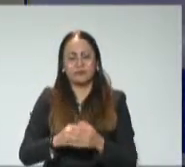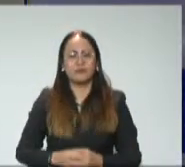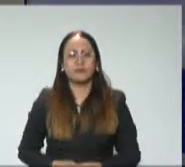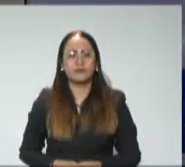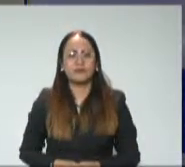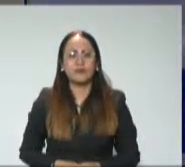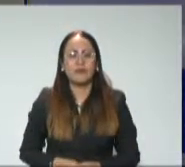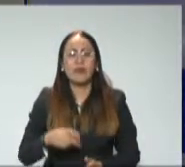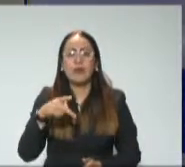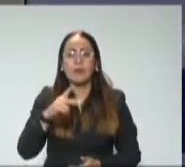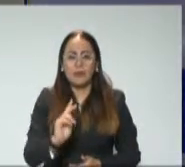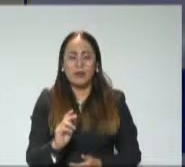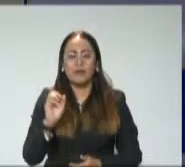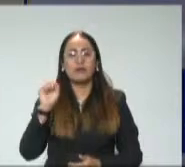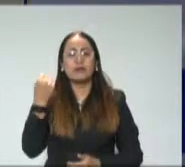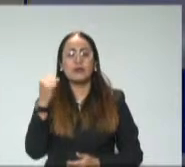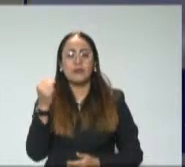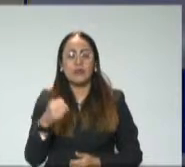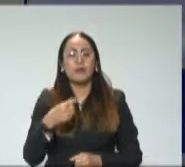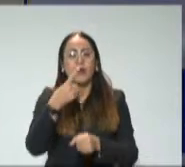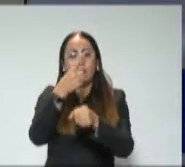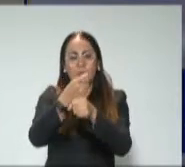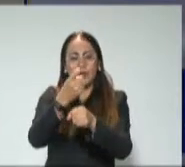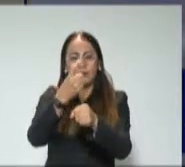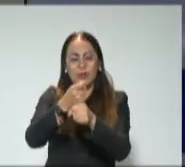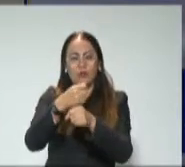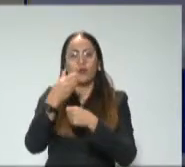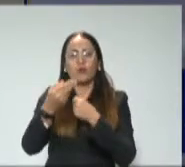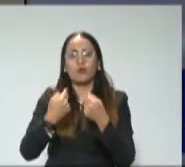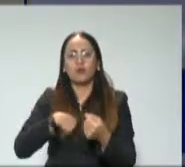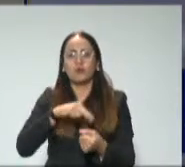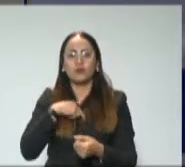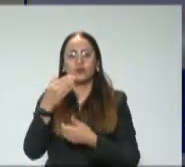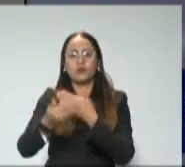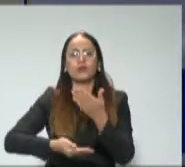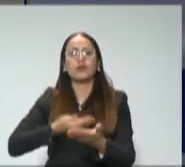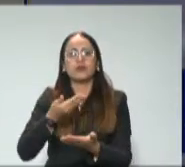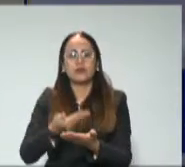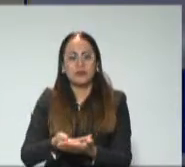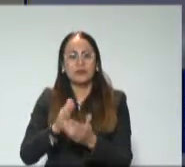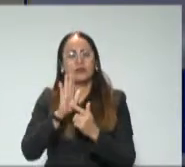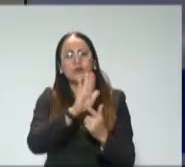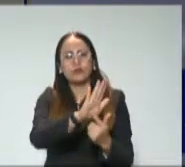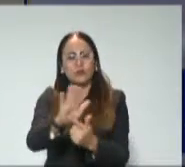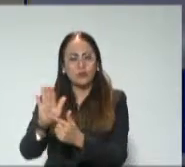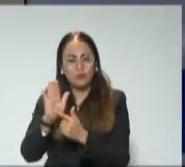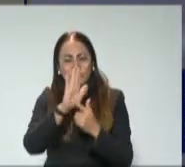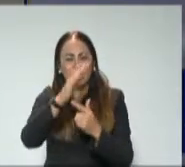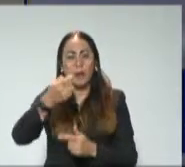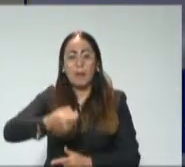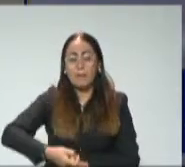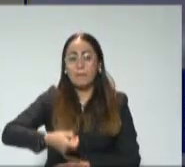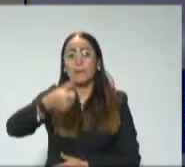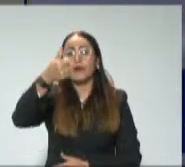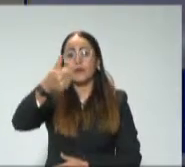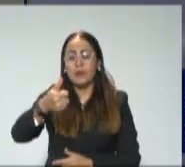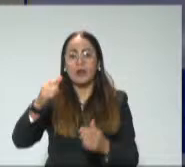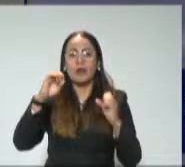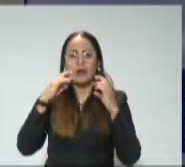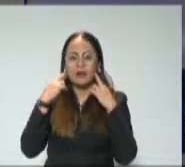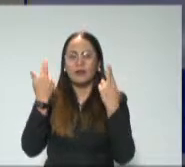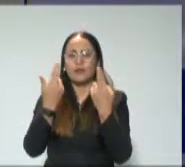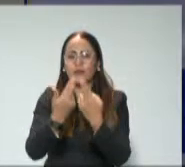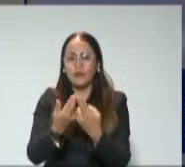pero el primero de septiembre presentamos a consideración en nuestra primera sesión